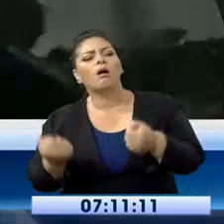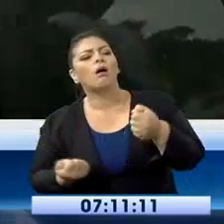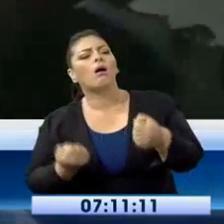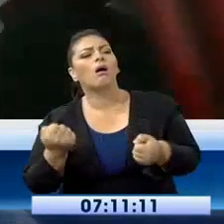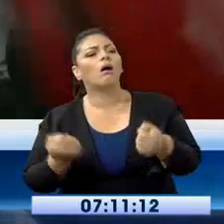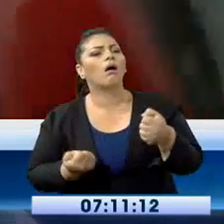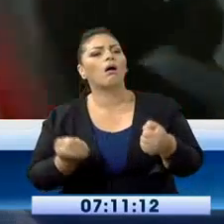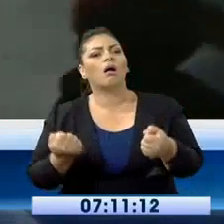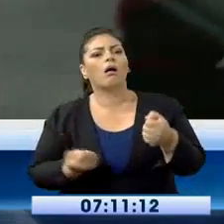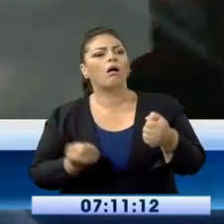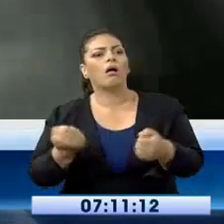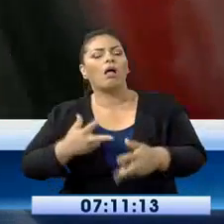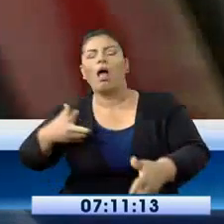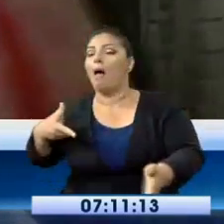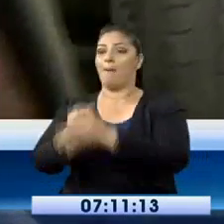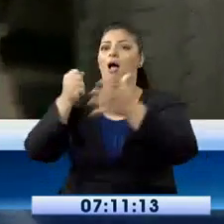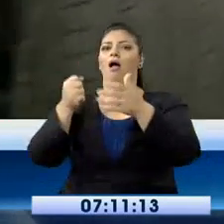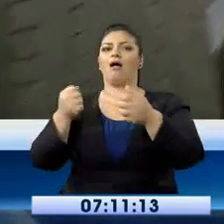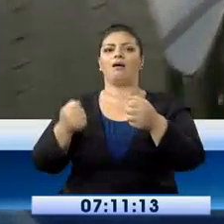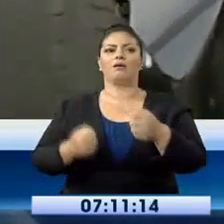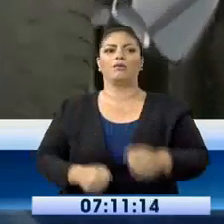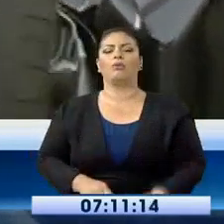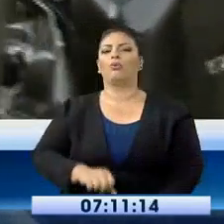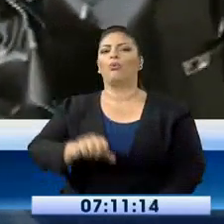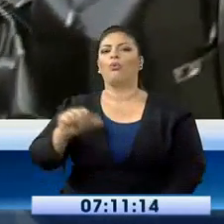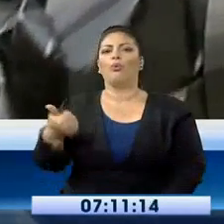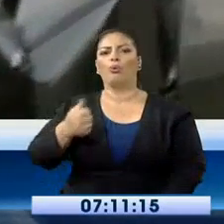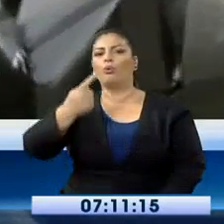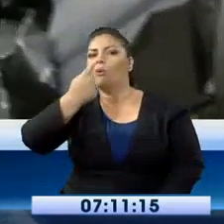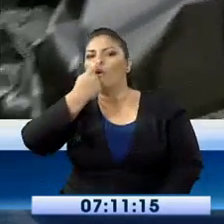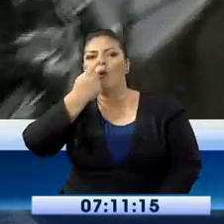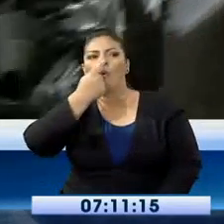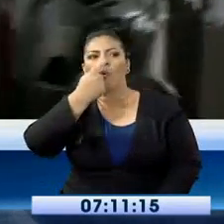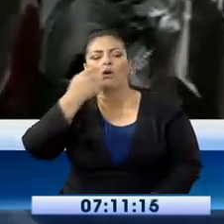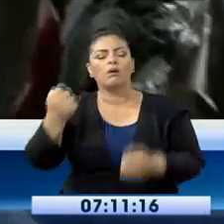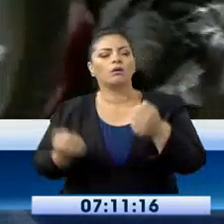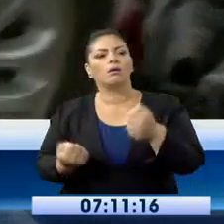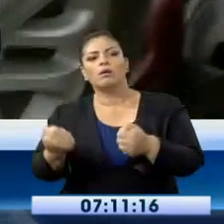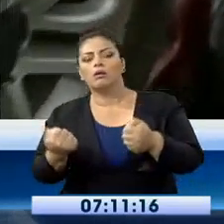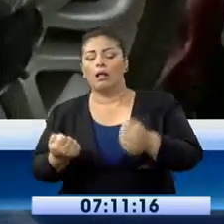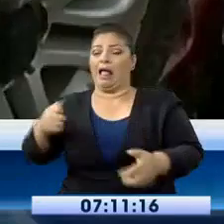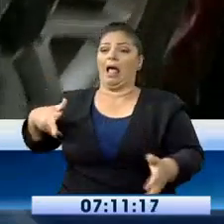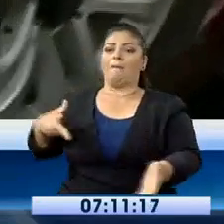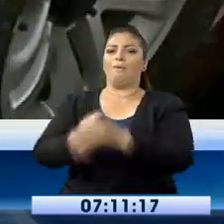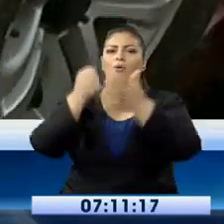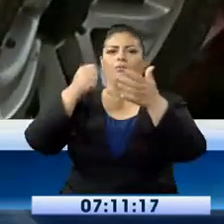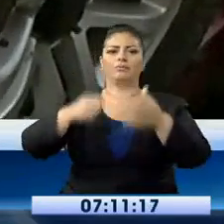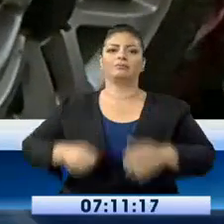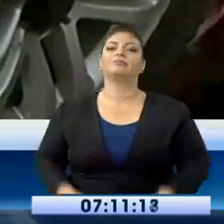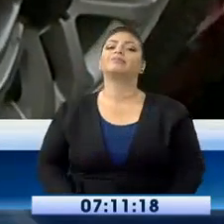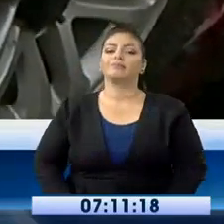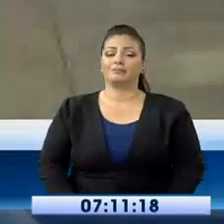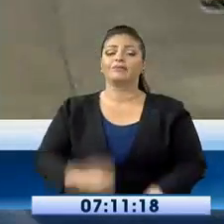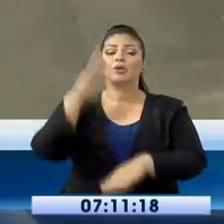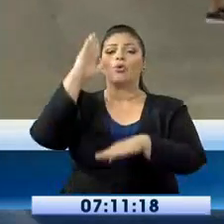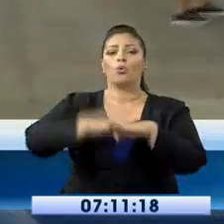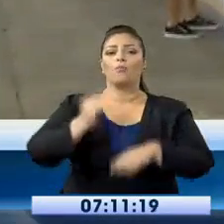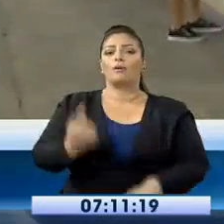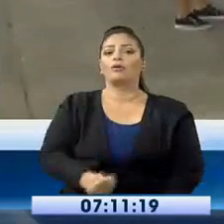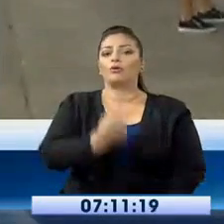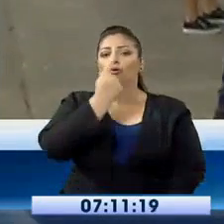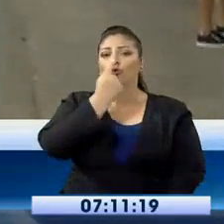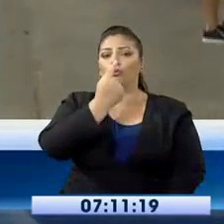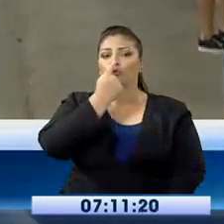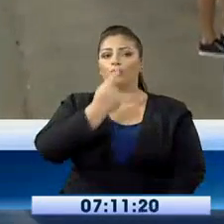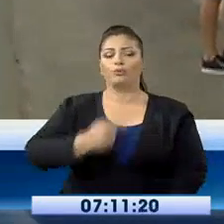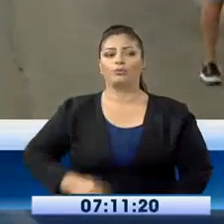enterarse de lo que había sucedido en ese sitio produjo el percance. Prenden la camioneta, prenden la calle. Todos prenden así. Porque